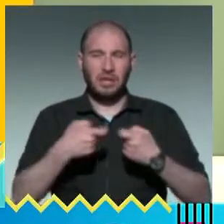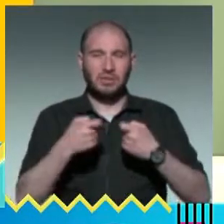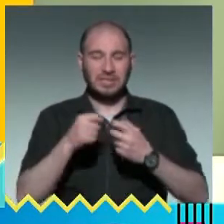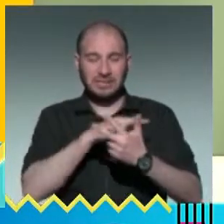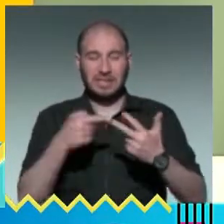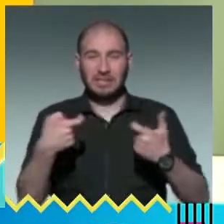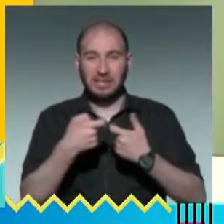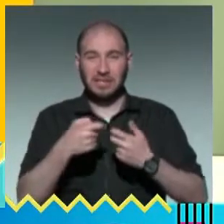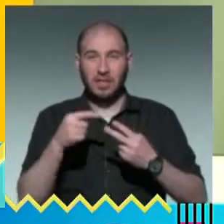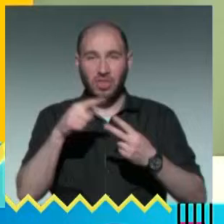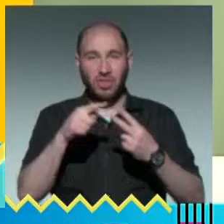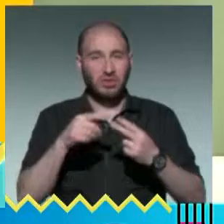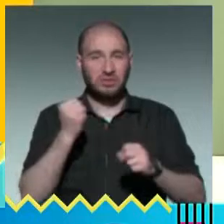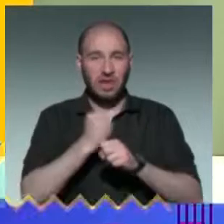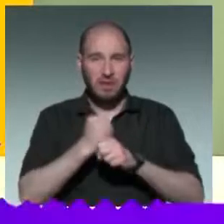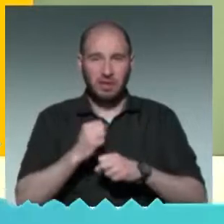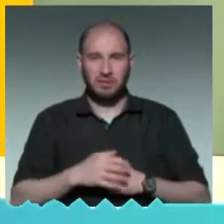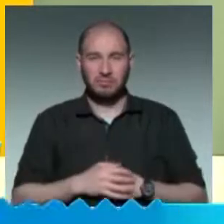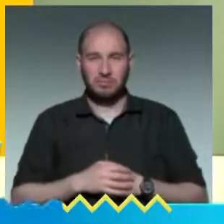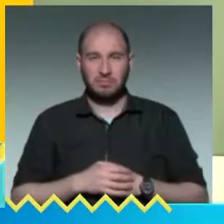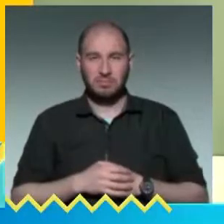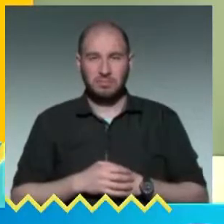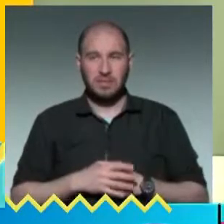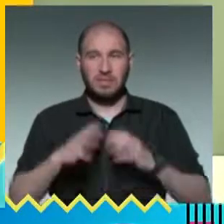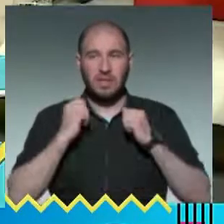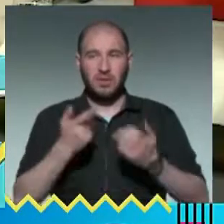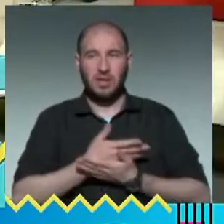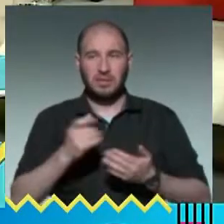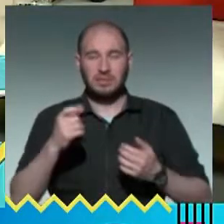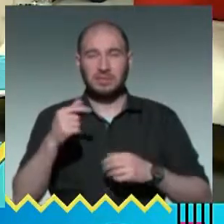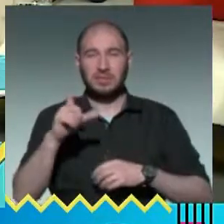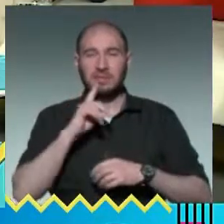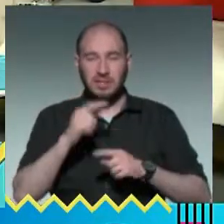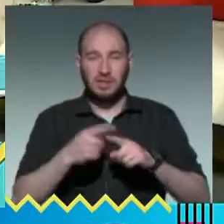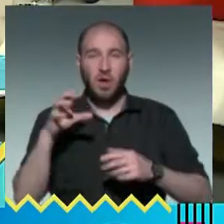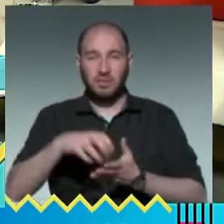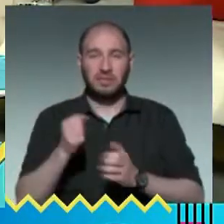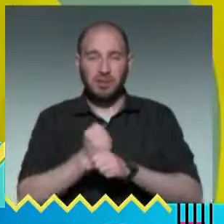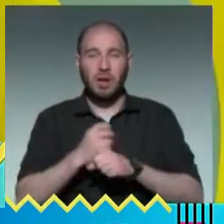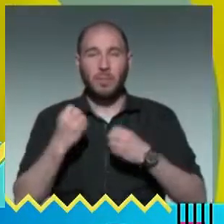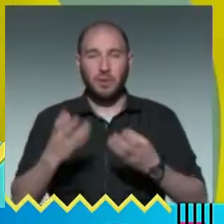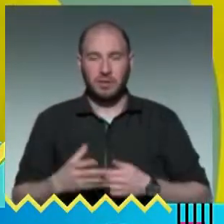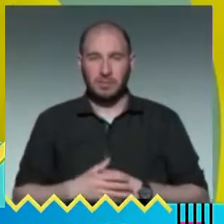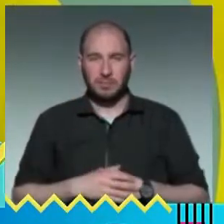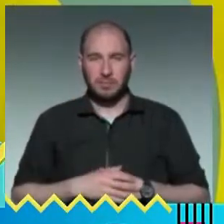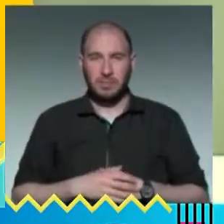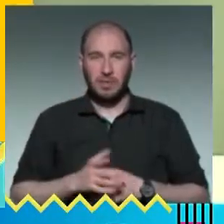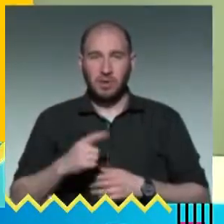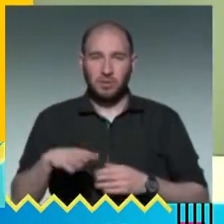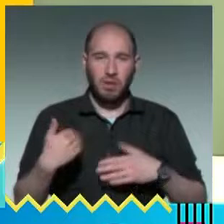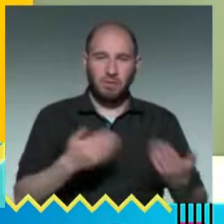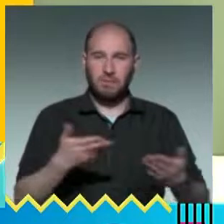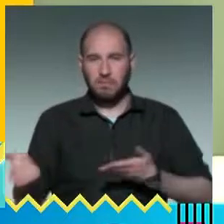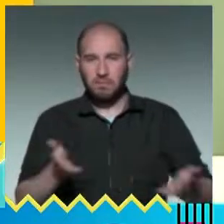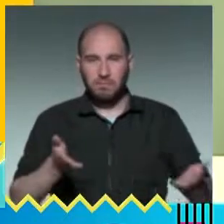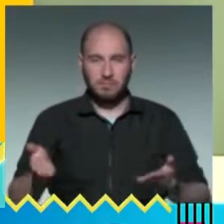taxi, 2 están trabajando y estuvo el secretario general de CETAX en la oficina trabajando porque, a ver, o estamos de un lado o estamos